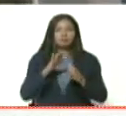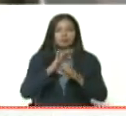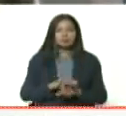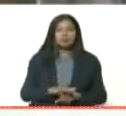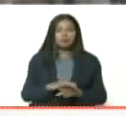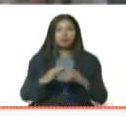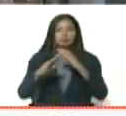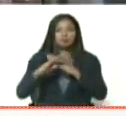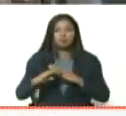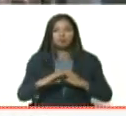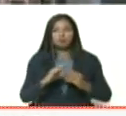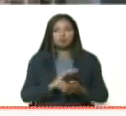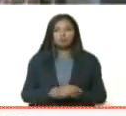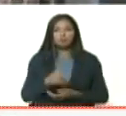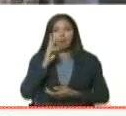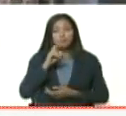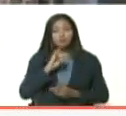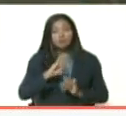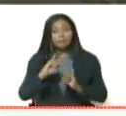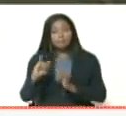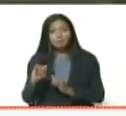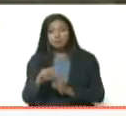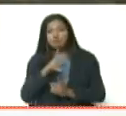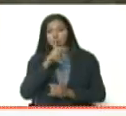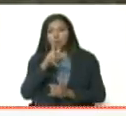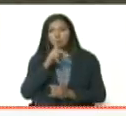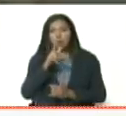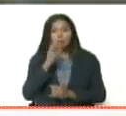económico. Fíjense cómo un mal